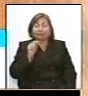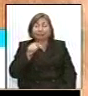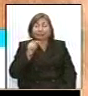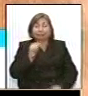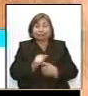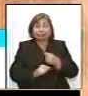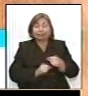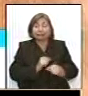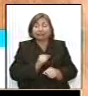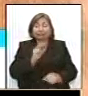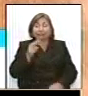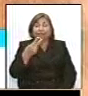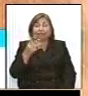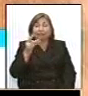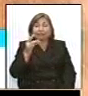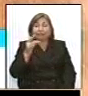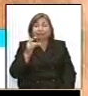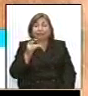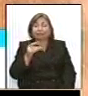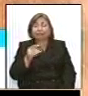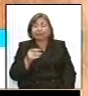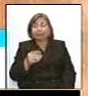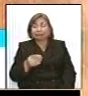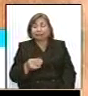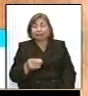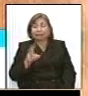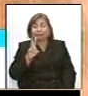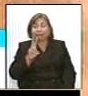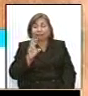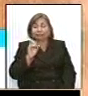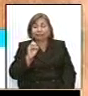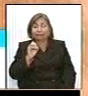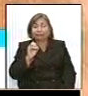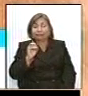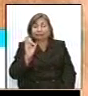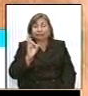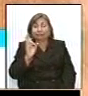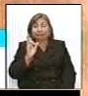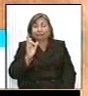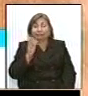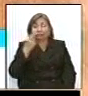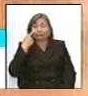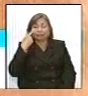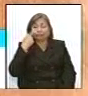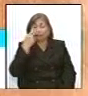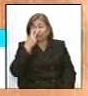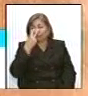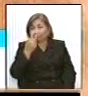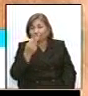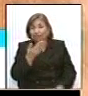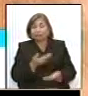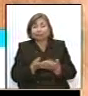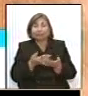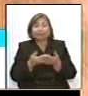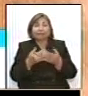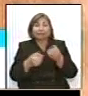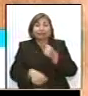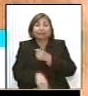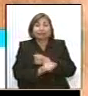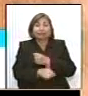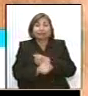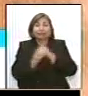año, del 2018, en el día 20 de febrero, se observa la premiación a